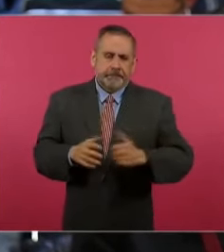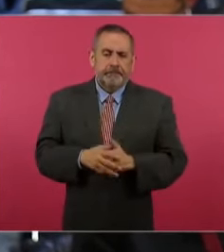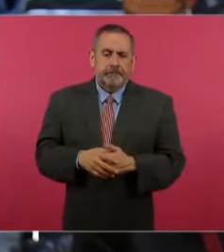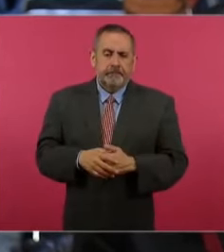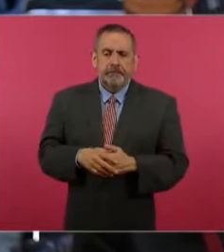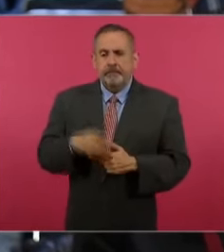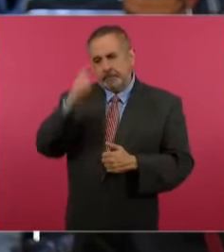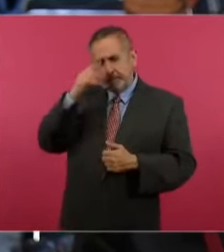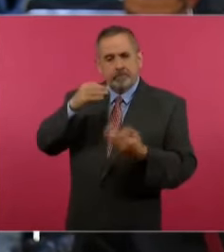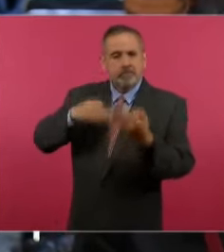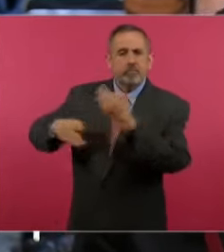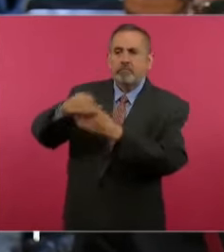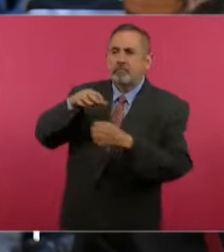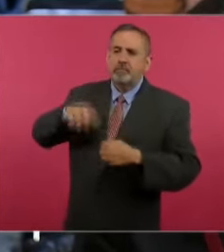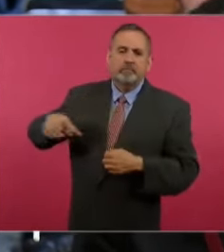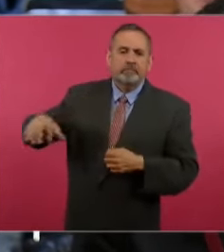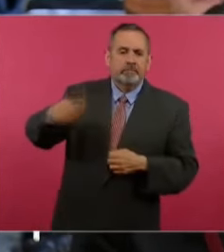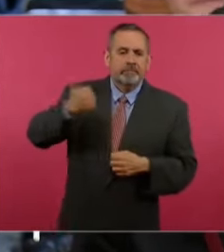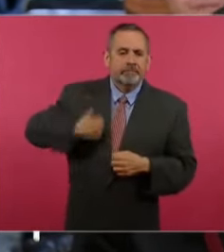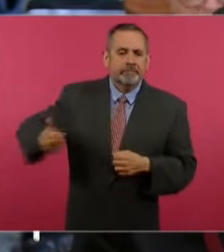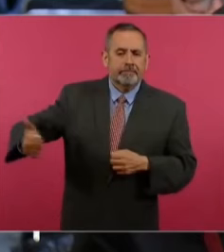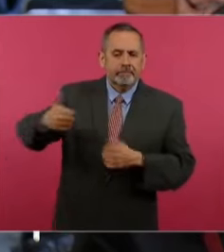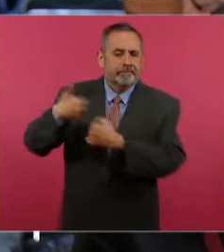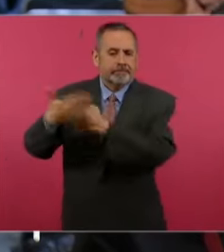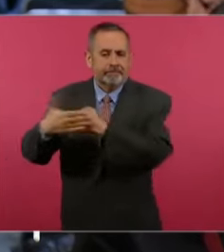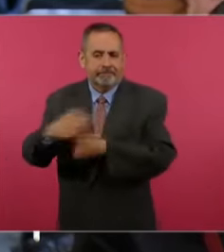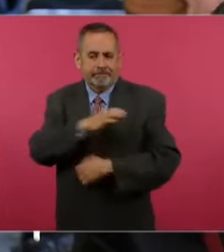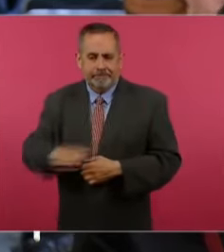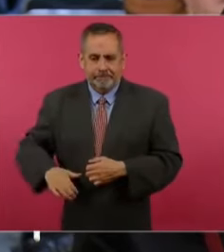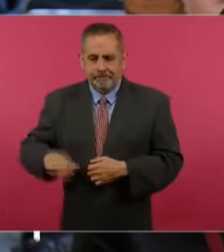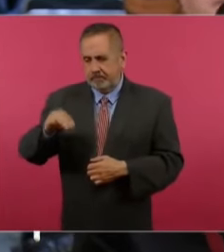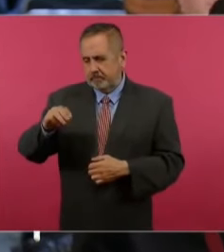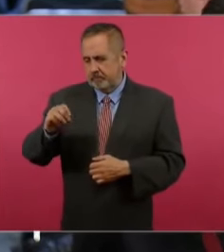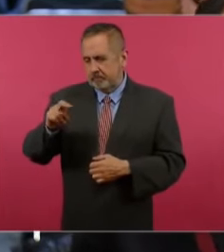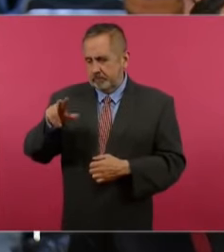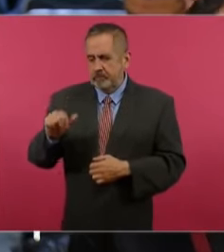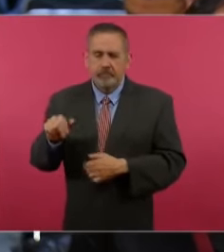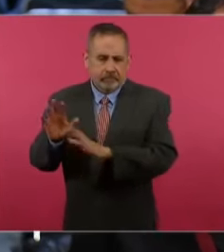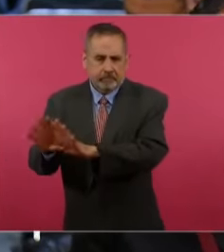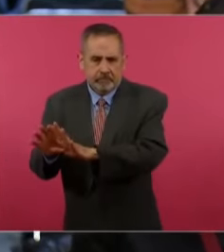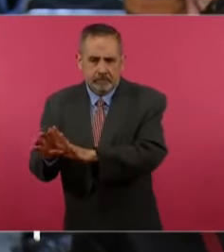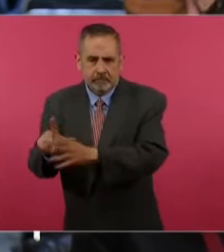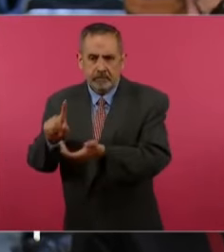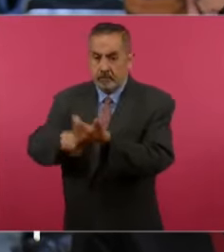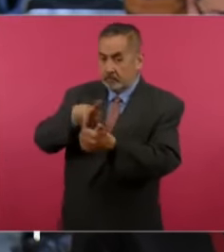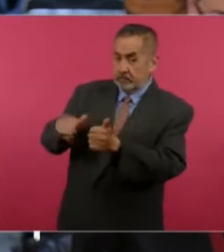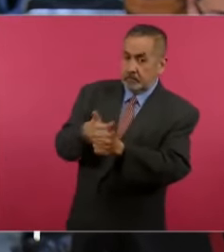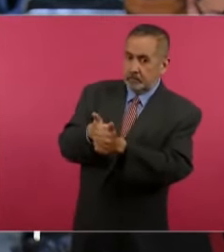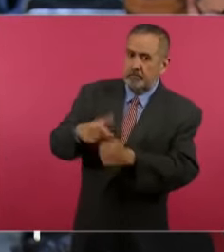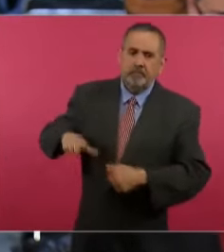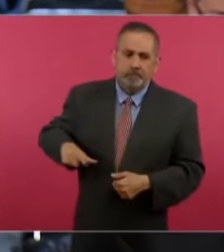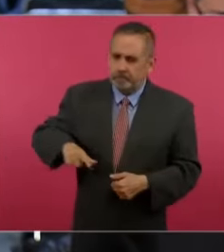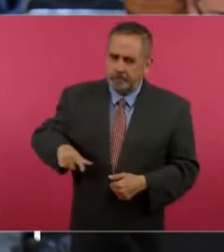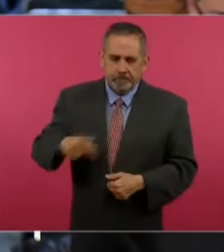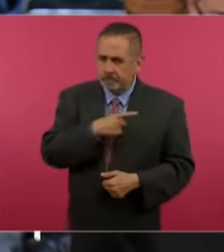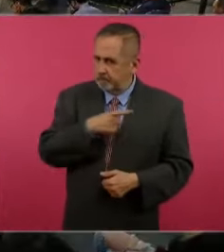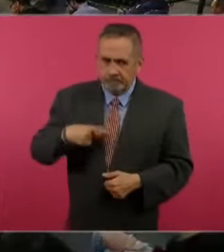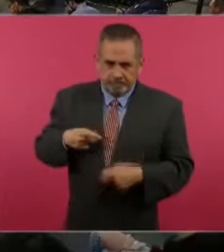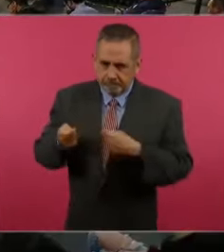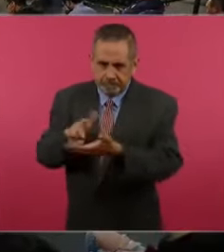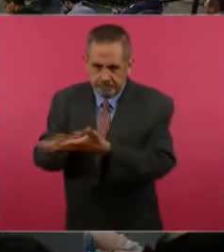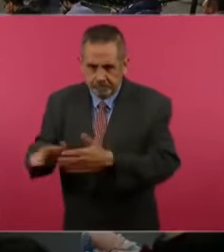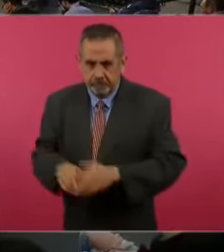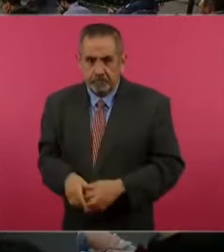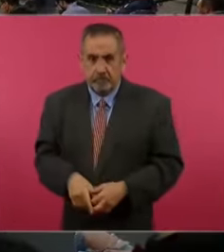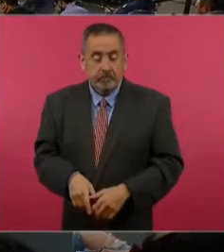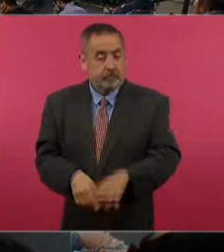corcholatas son lo mismo, pero a la vez sí se están utilizando aparatos del gobierno que yo creo que pues